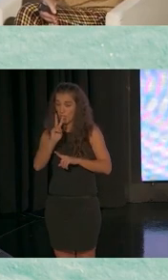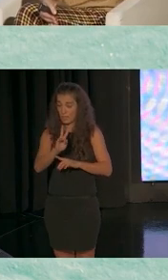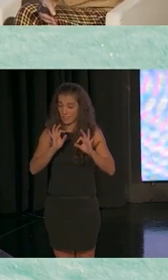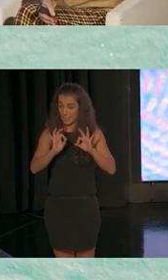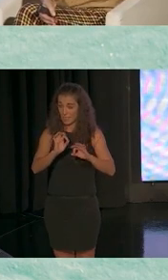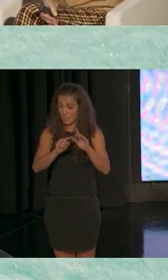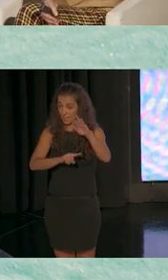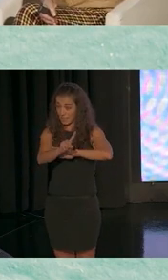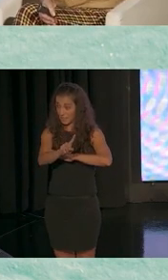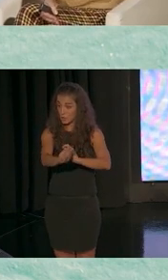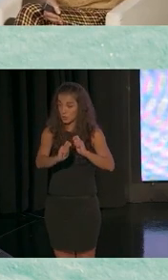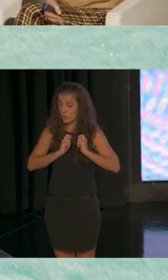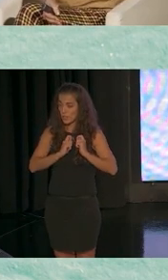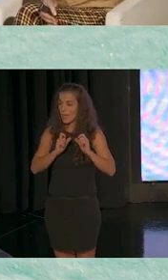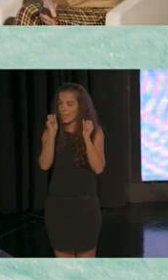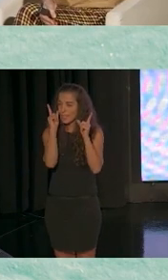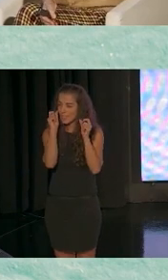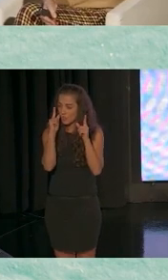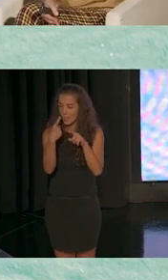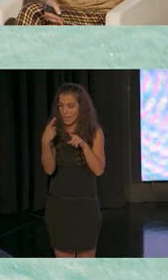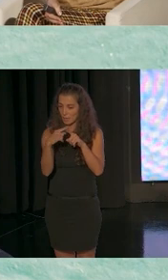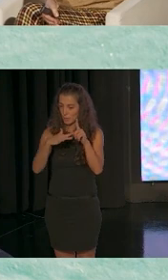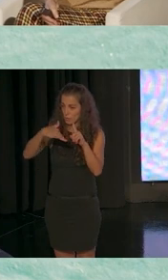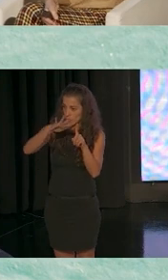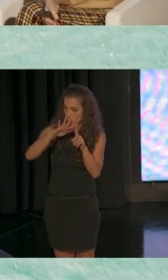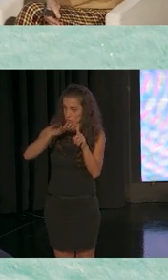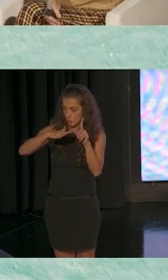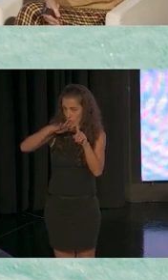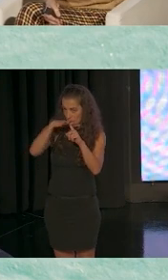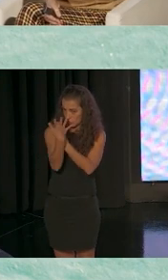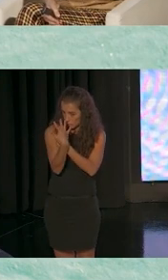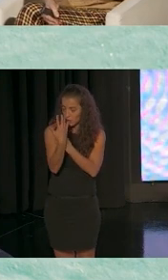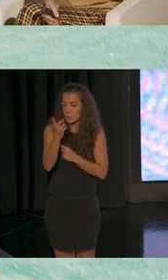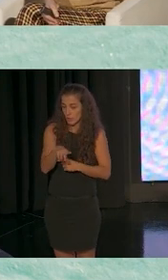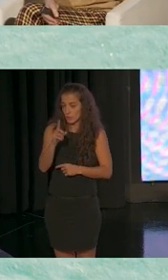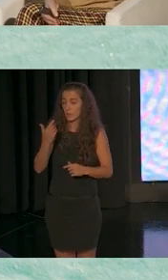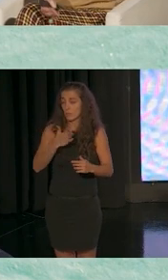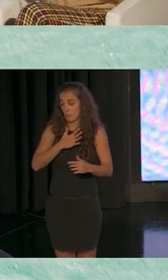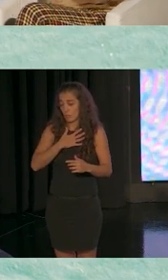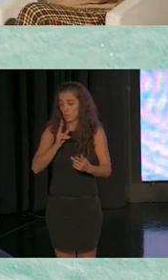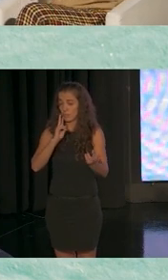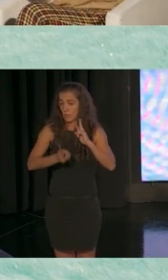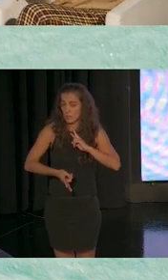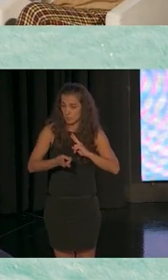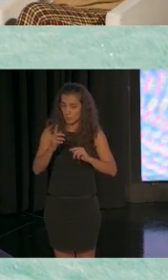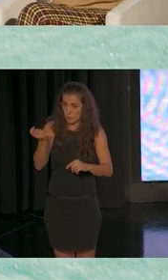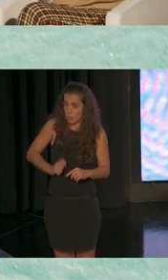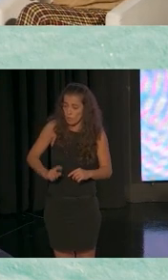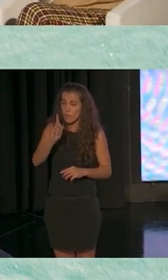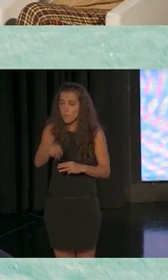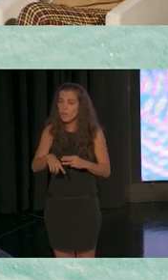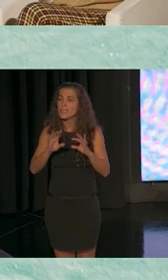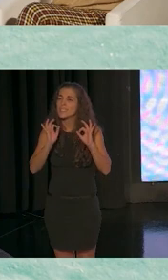lleva a identificar elementos del contexto elementos de nuestras propias prácticas profesionales y a establecer